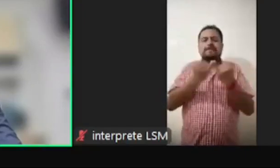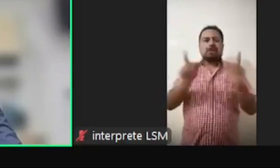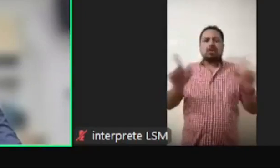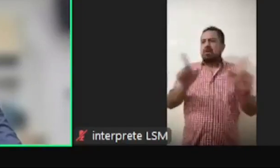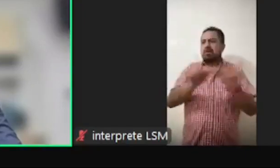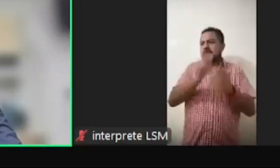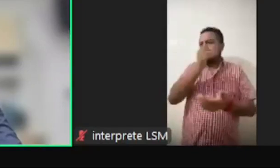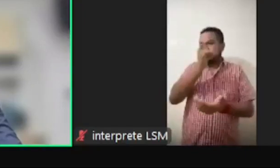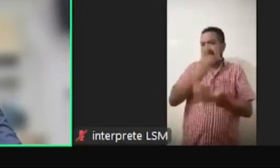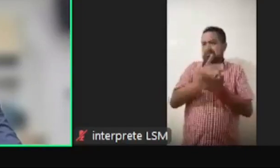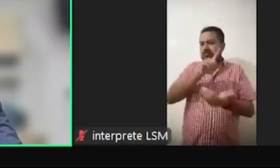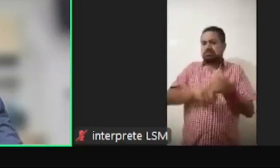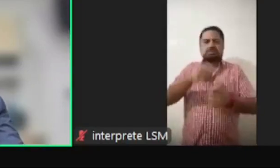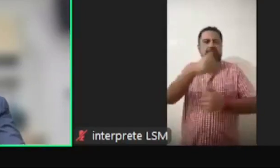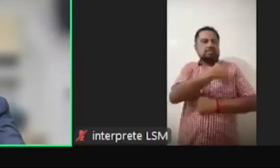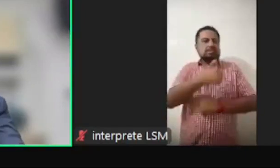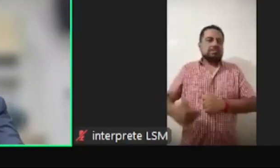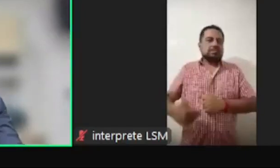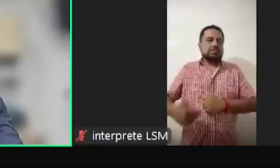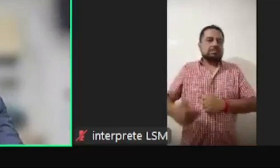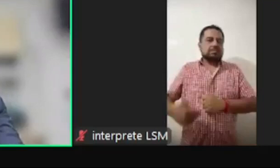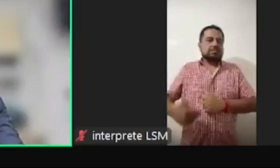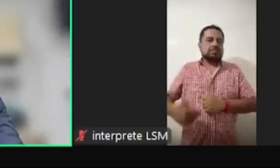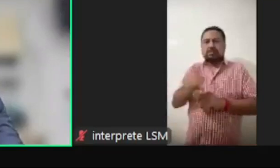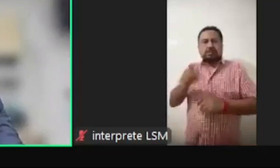presidenta, magistradas, magistrado.